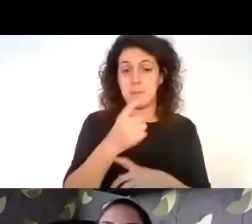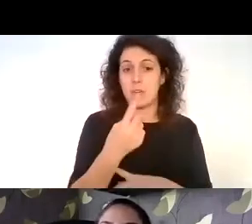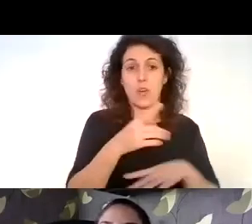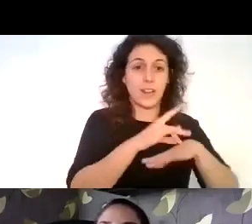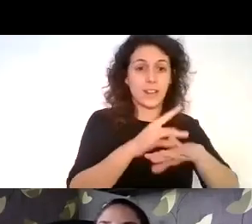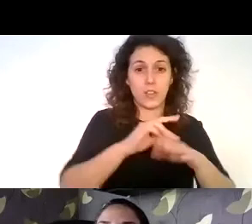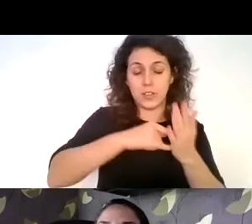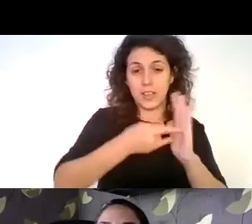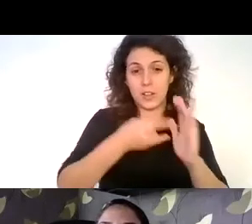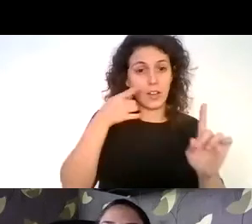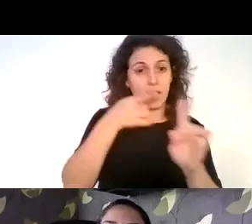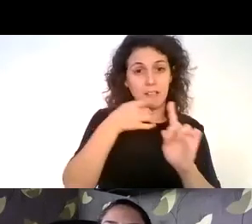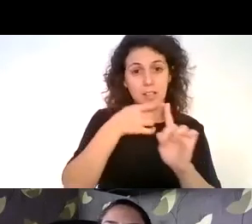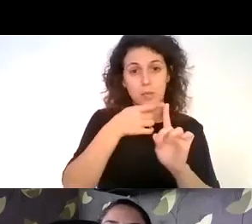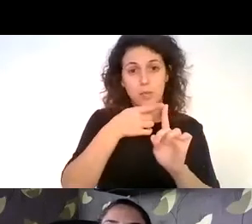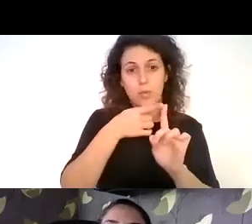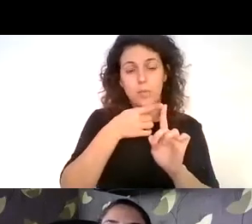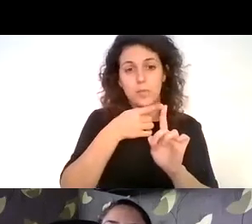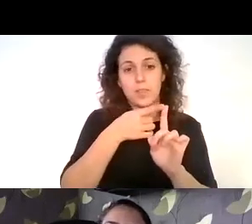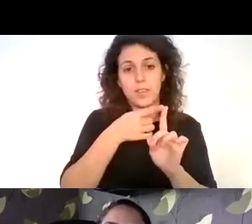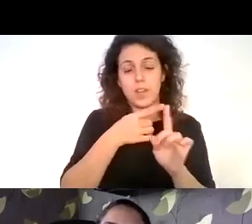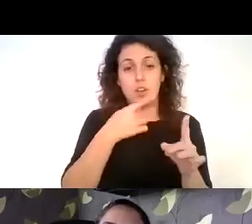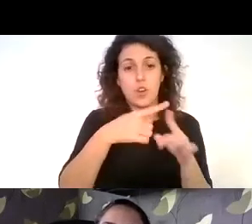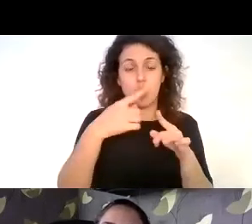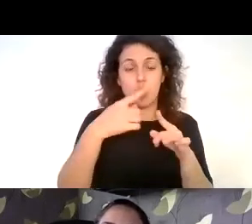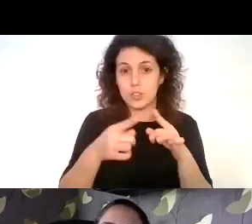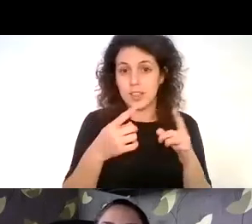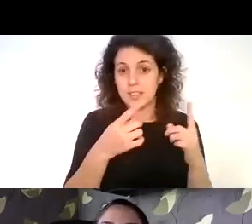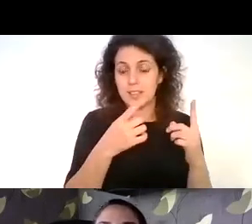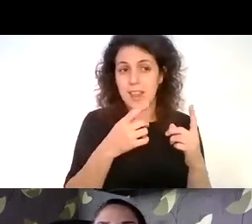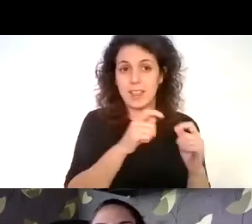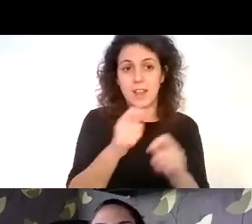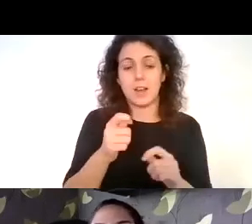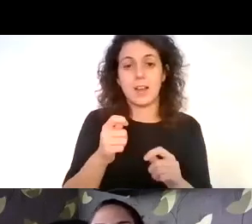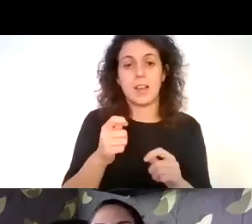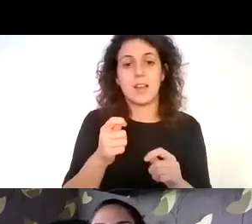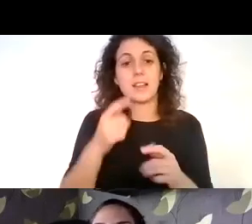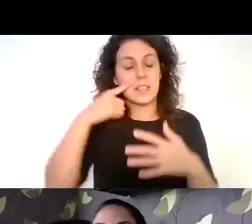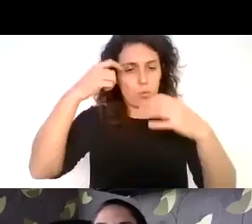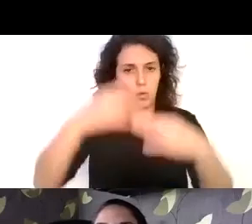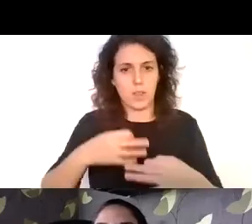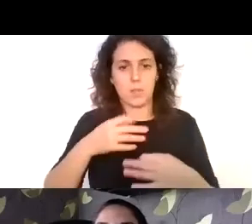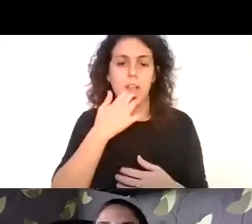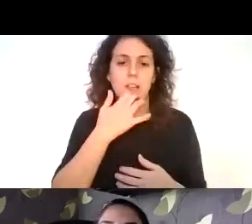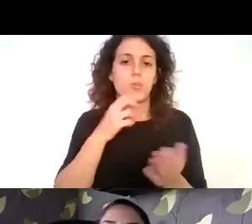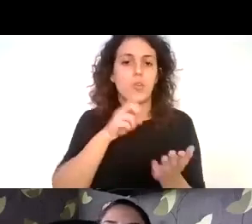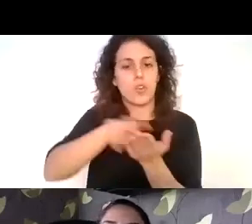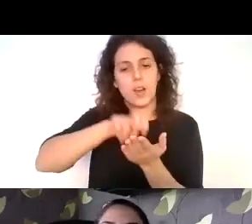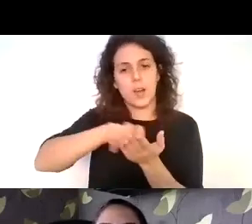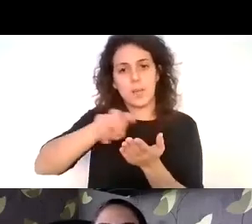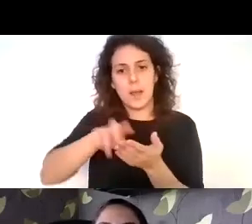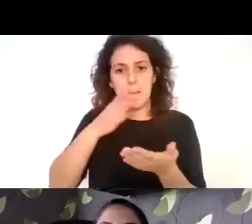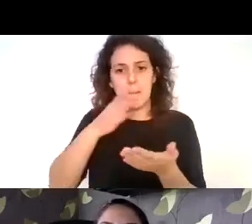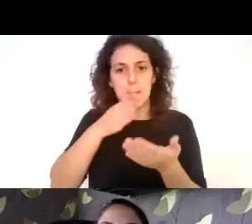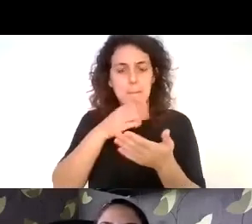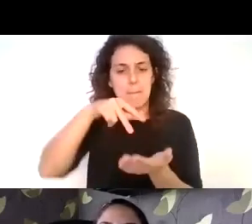las principales generalidades que conlleve una mejor experiencia y seguridad, incluyendo la dinámica de la caminata, sus paradas,